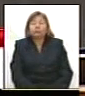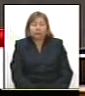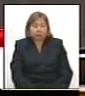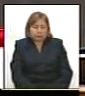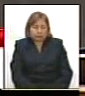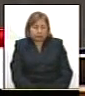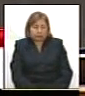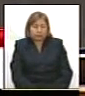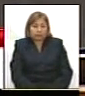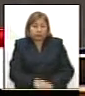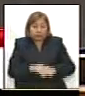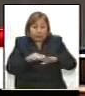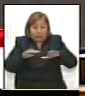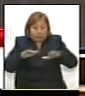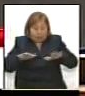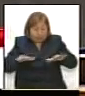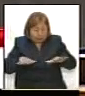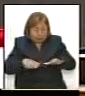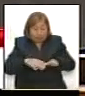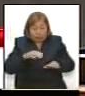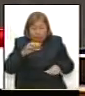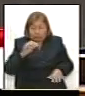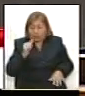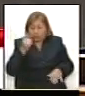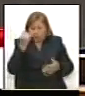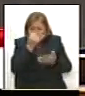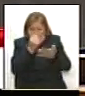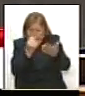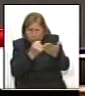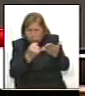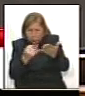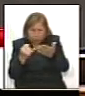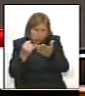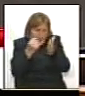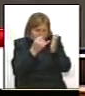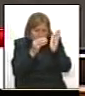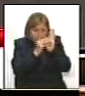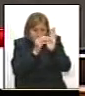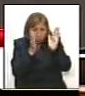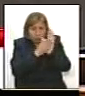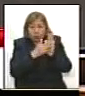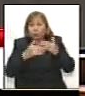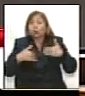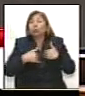de Gamonal se observan figuras de animales formadas por la